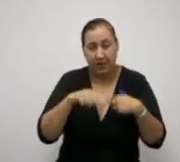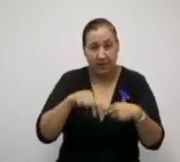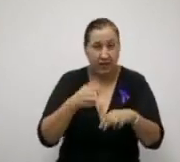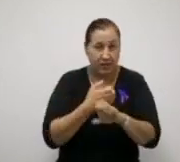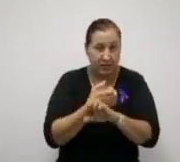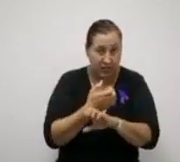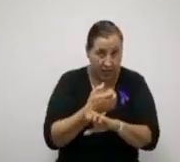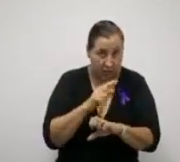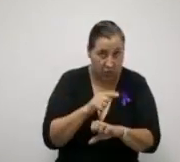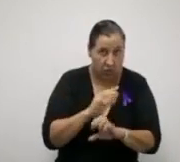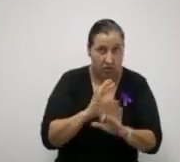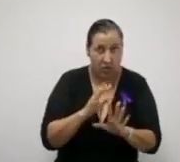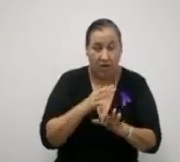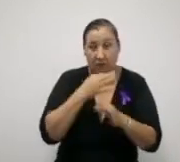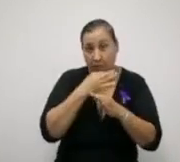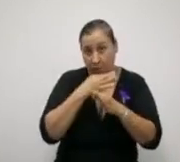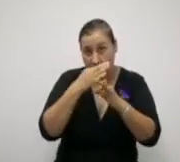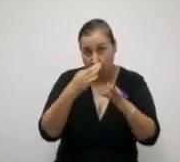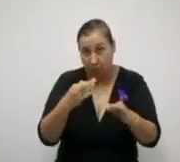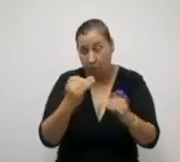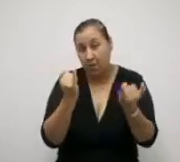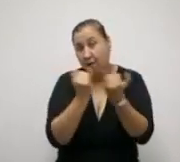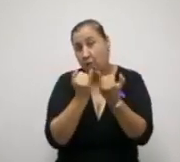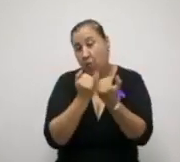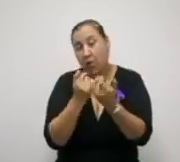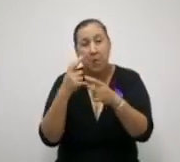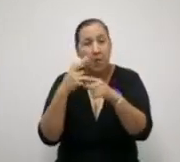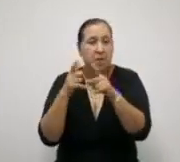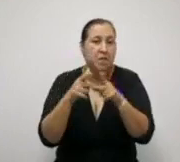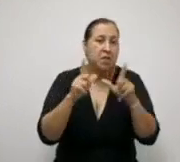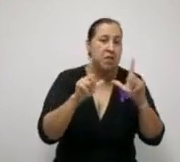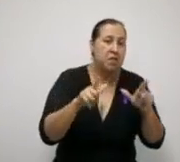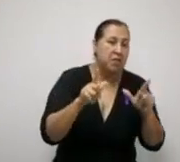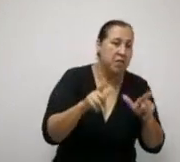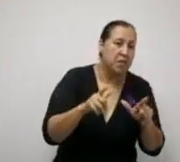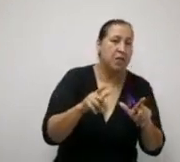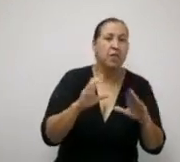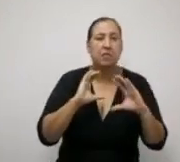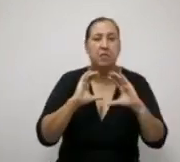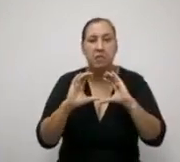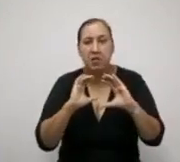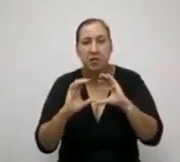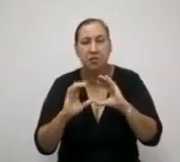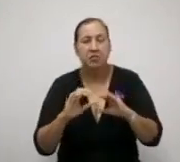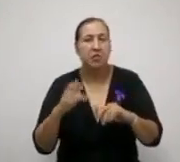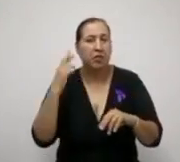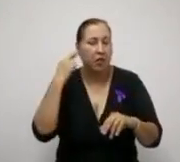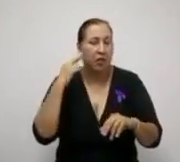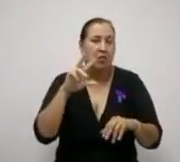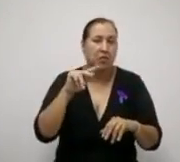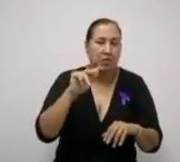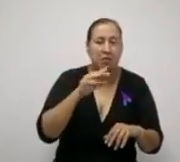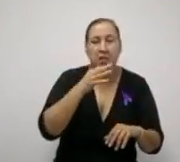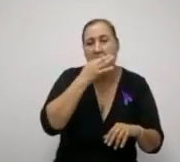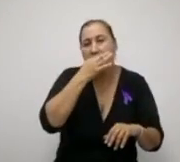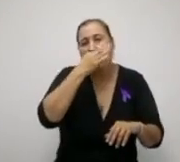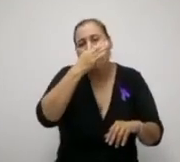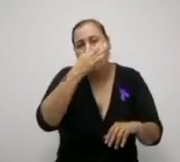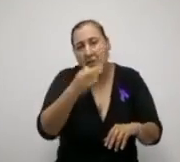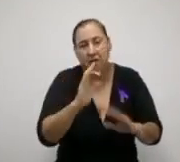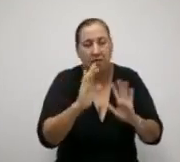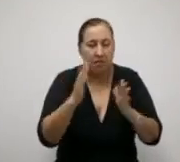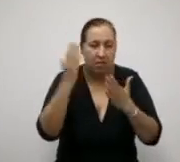la vacuna será informado a través de los medios de comunicación para que ustedes puedan acudir a los sitios de vacunación y se apliquen la